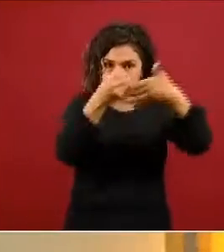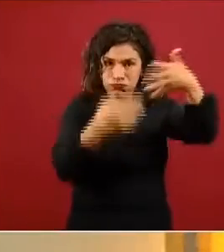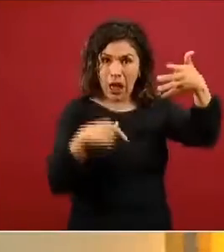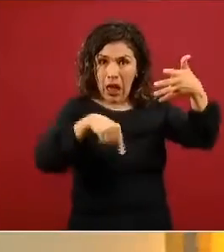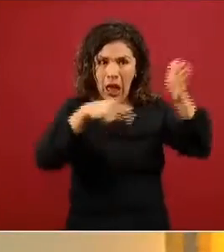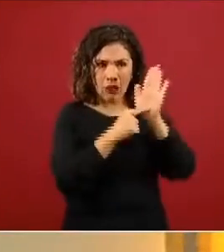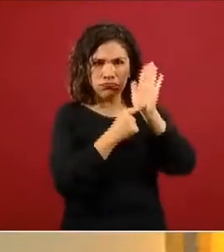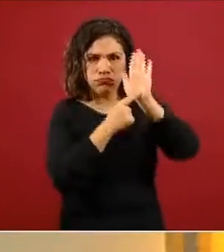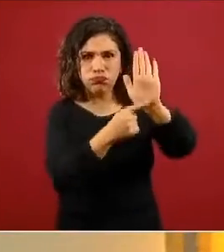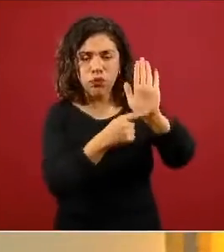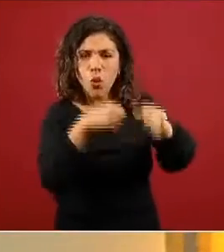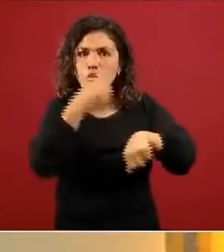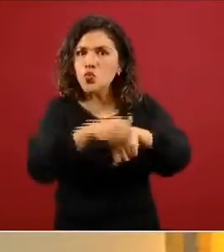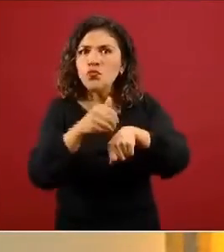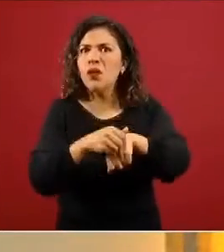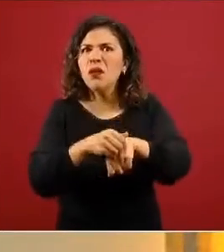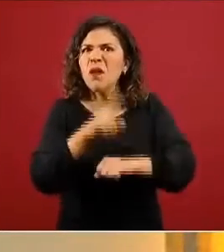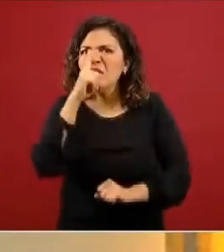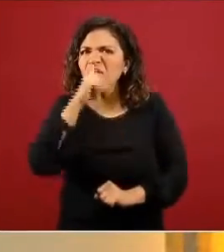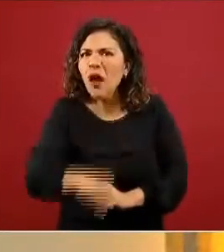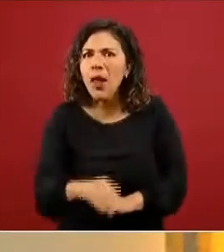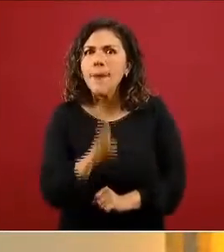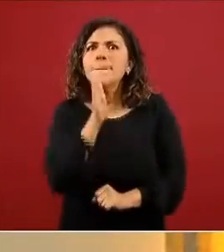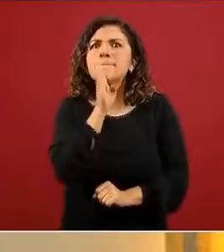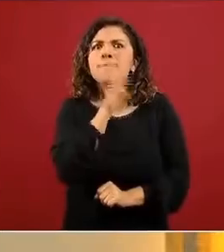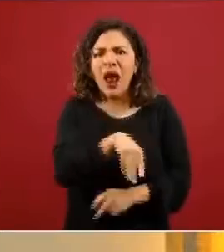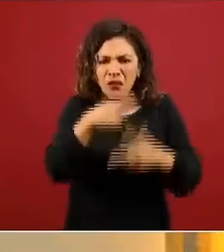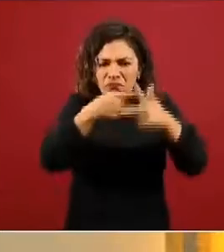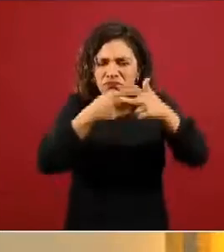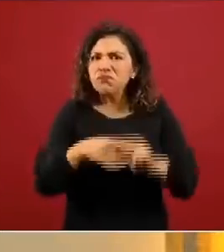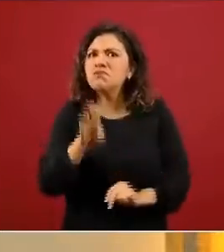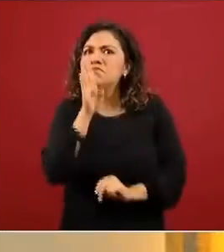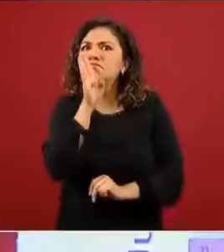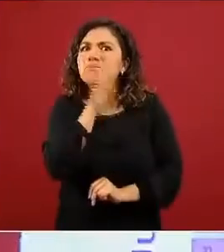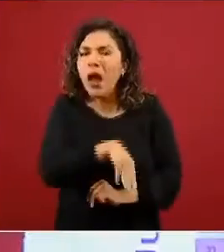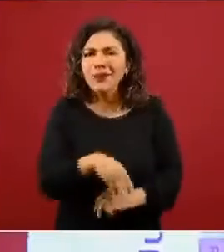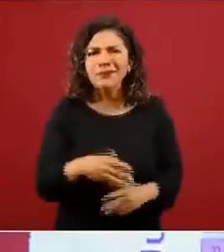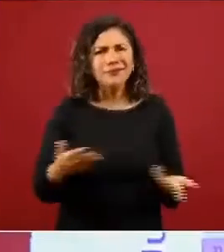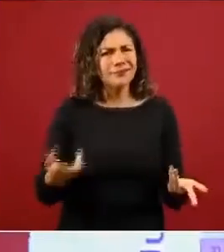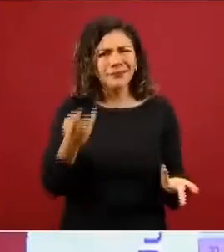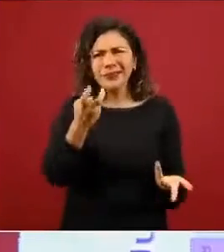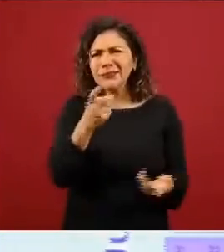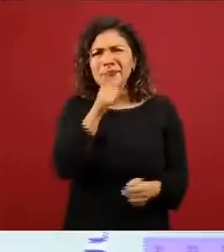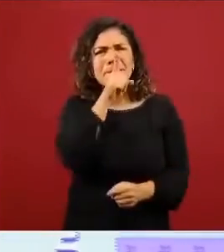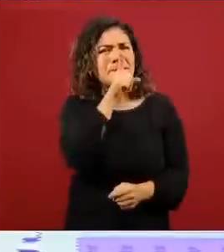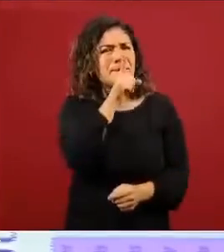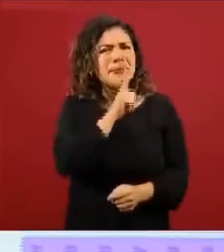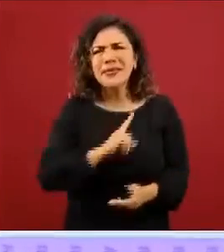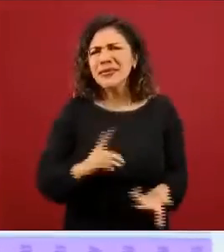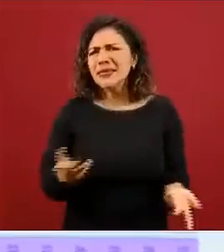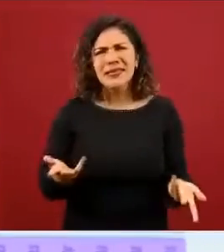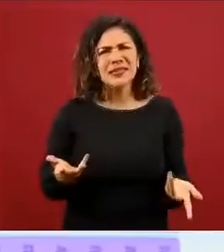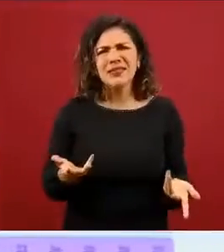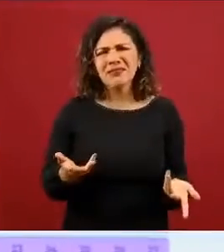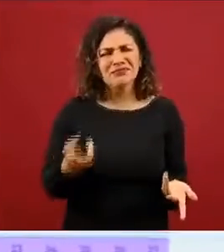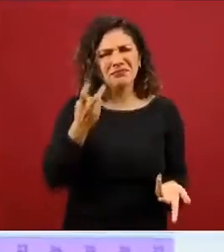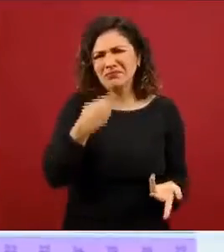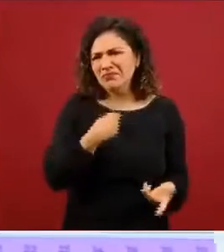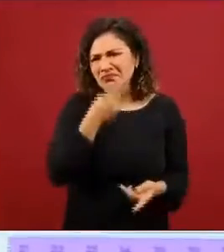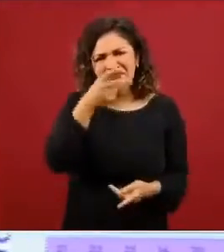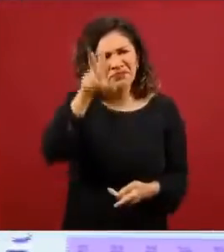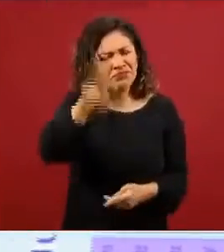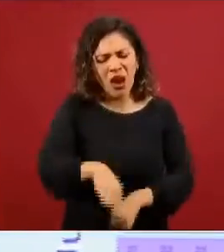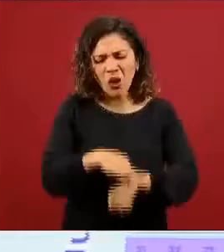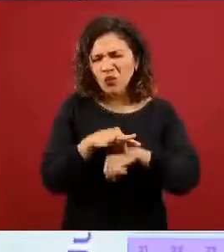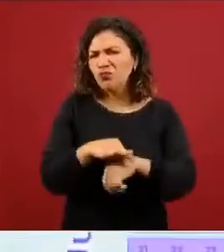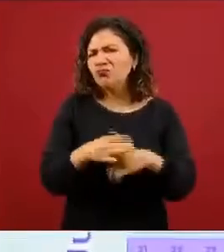se contemplaron, que nos falló el cálculo de la epidemia. Esto es una mentira construida, esta sí la quiero decir con